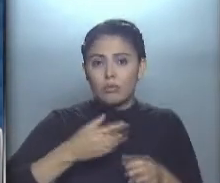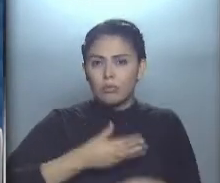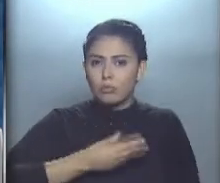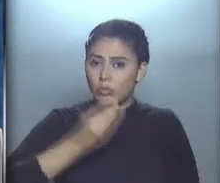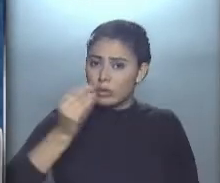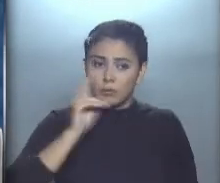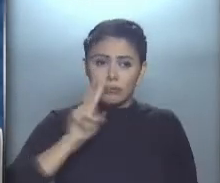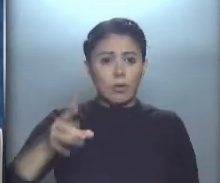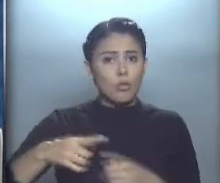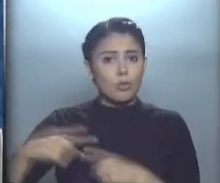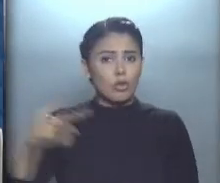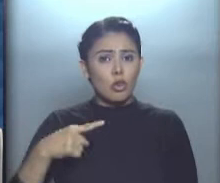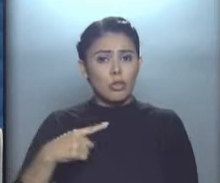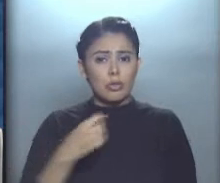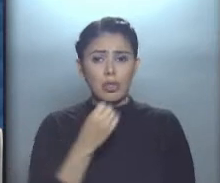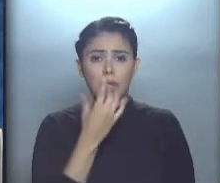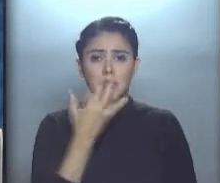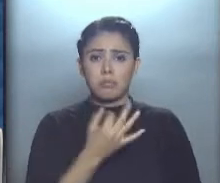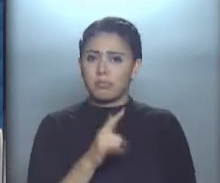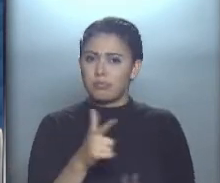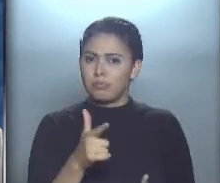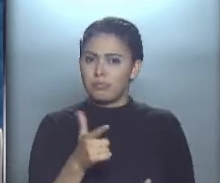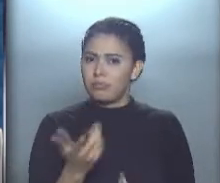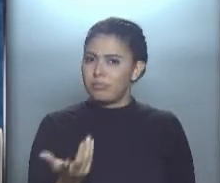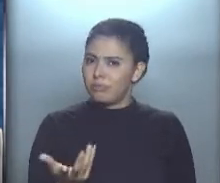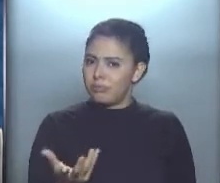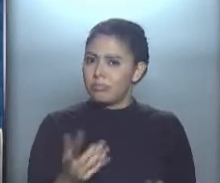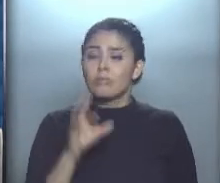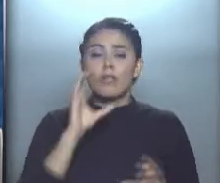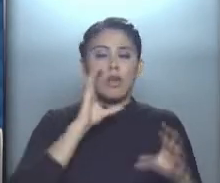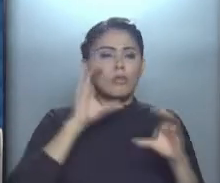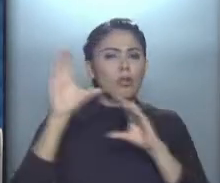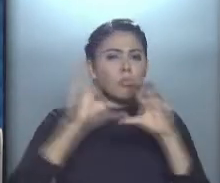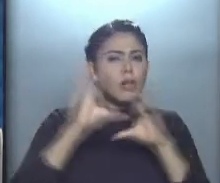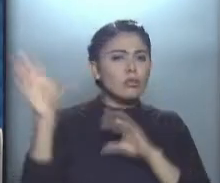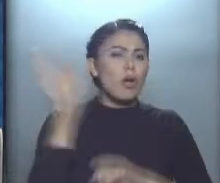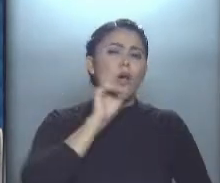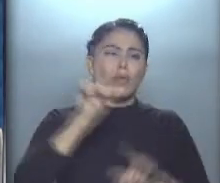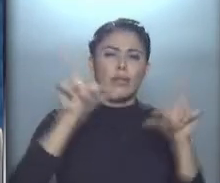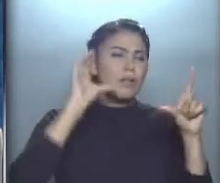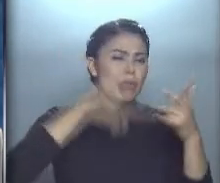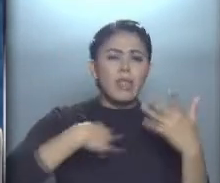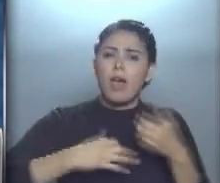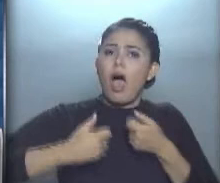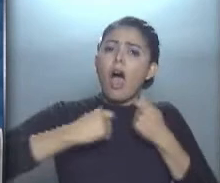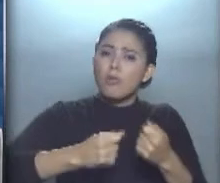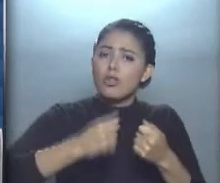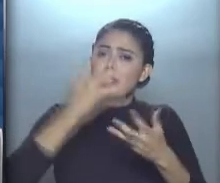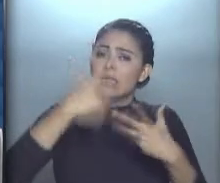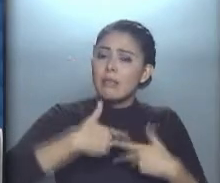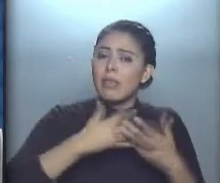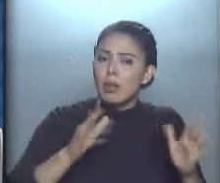que la oposición no se ha manifestado de una manera contundente. Medios de comunicación que tienen que avalar y apoyar al sistema